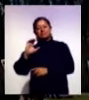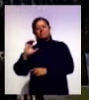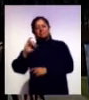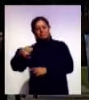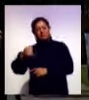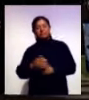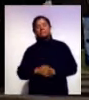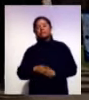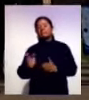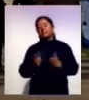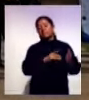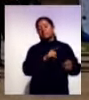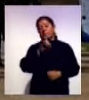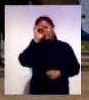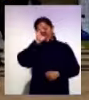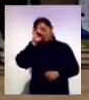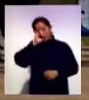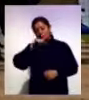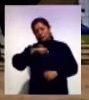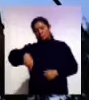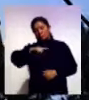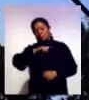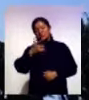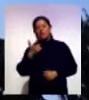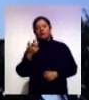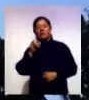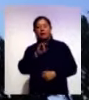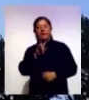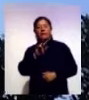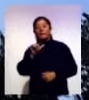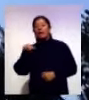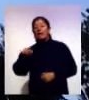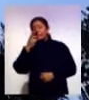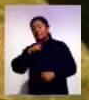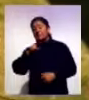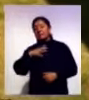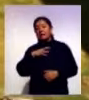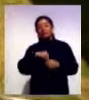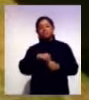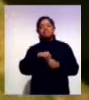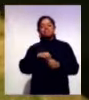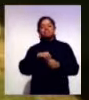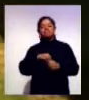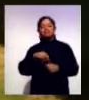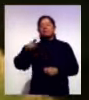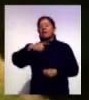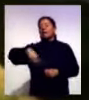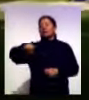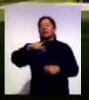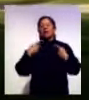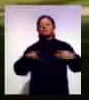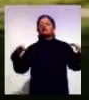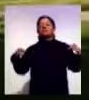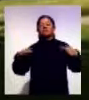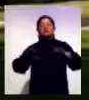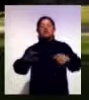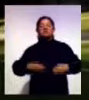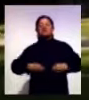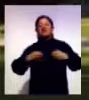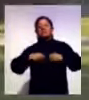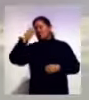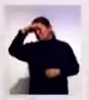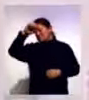Hidalgo, integrante del Consejo General de Valquirico, especificó que se limitará el cupo con la finalidad de que todos los asistentes vivan una